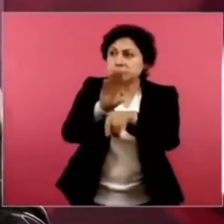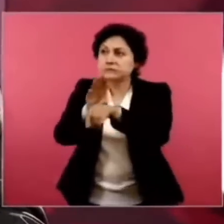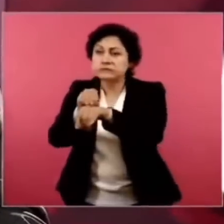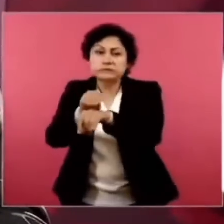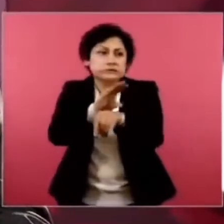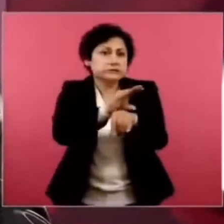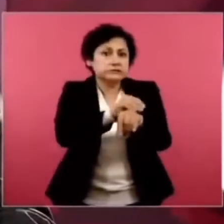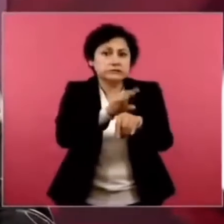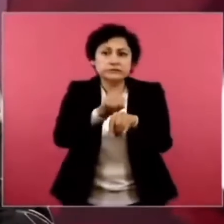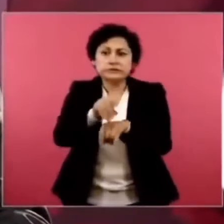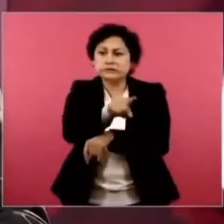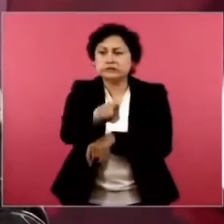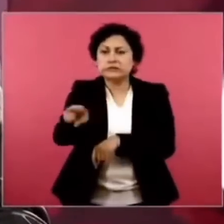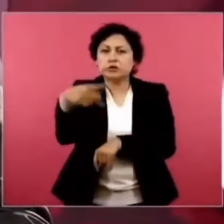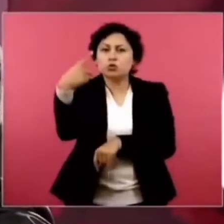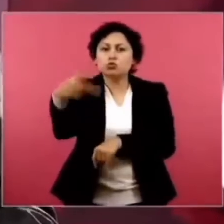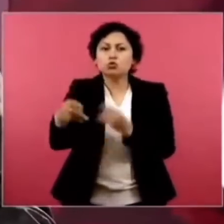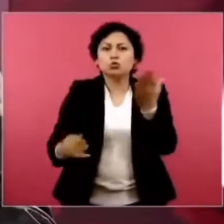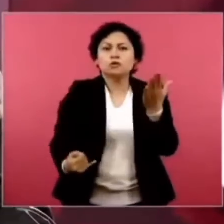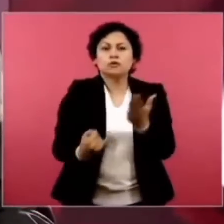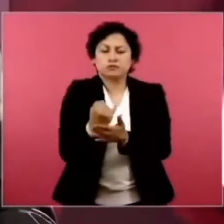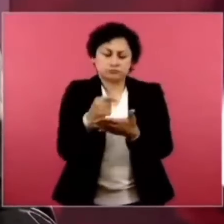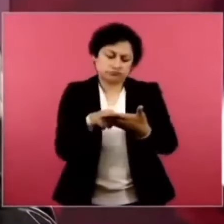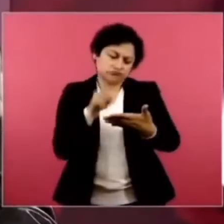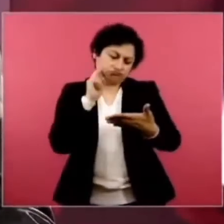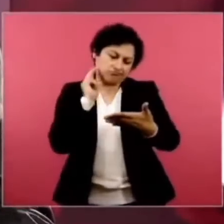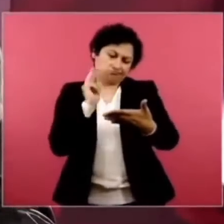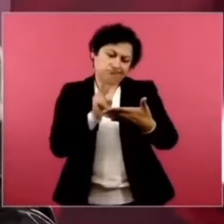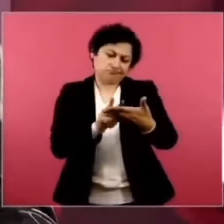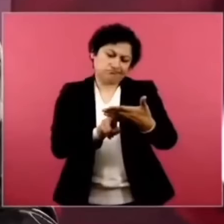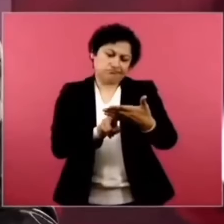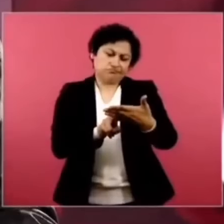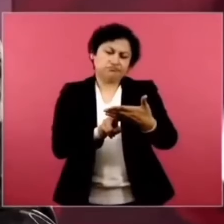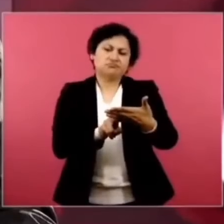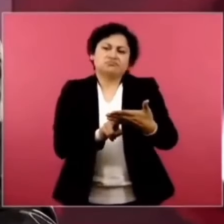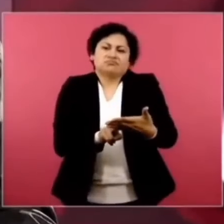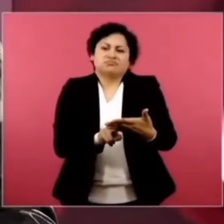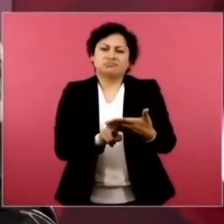la publicaban, y la publicaban a los 10 días